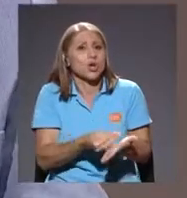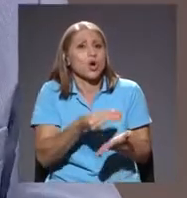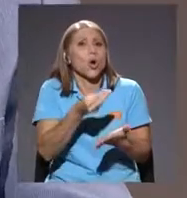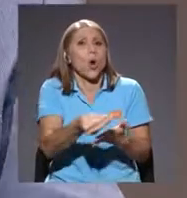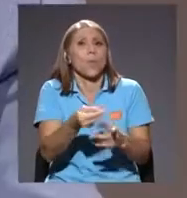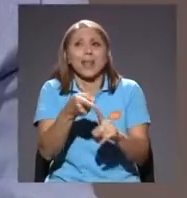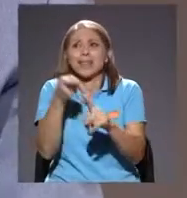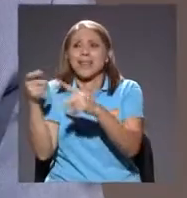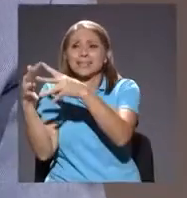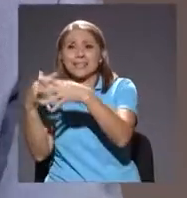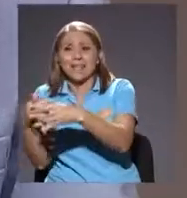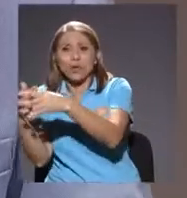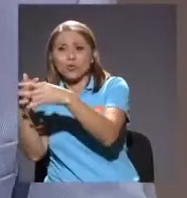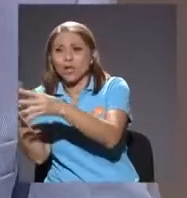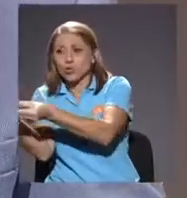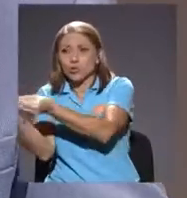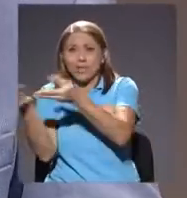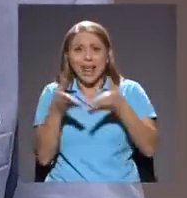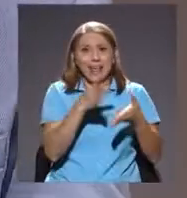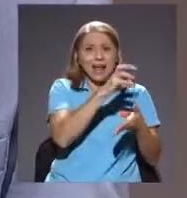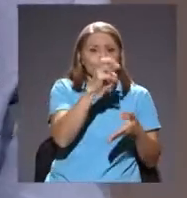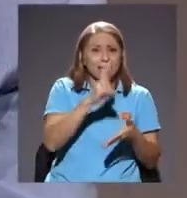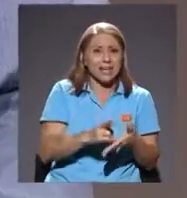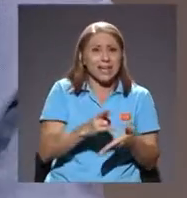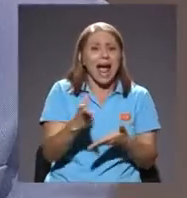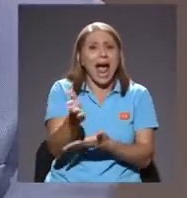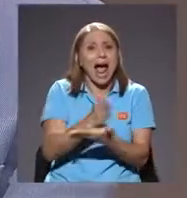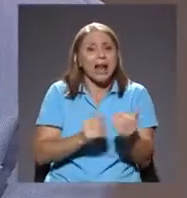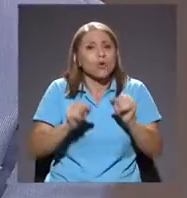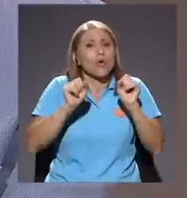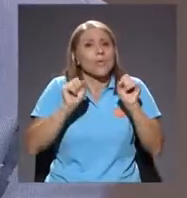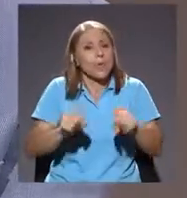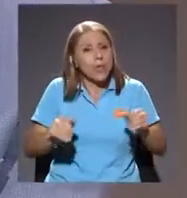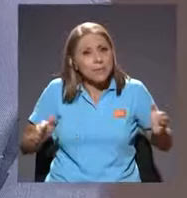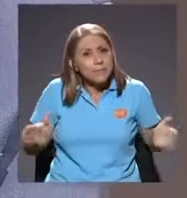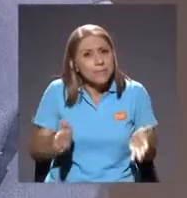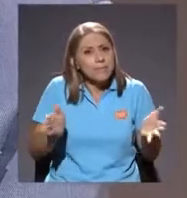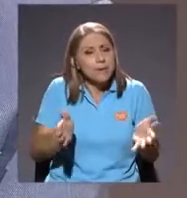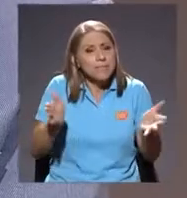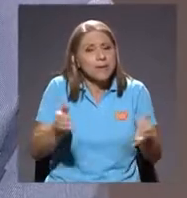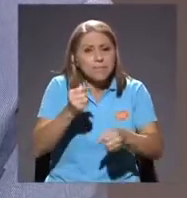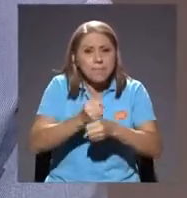rica algo que puede potenciar la industria local